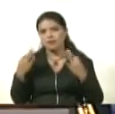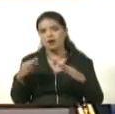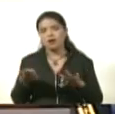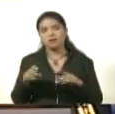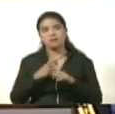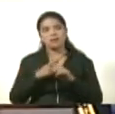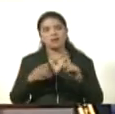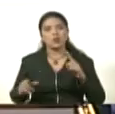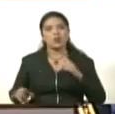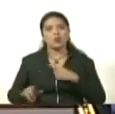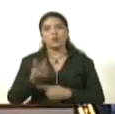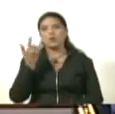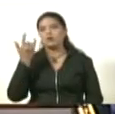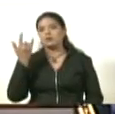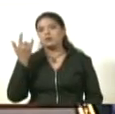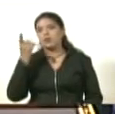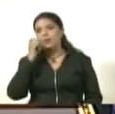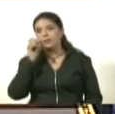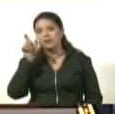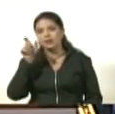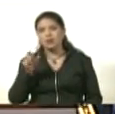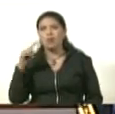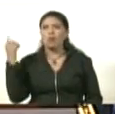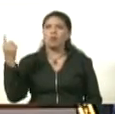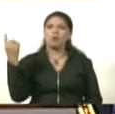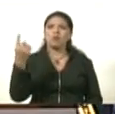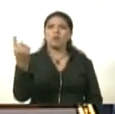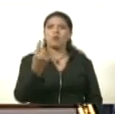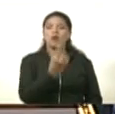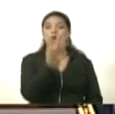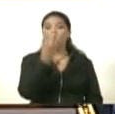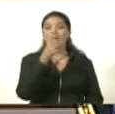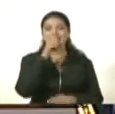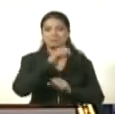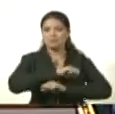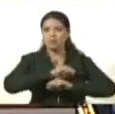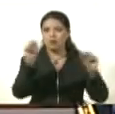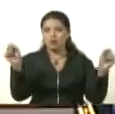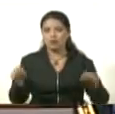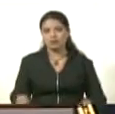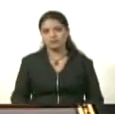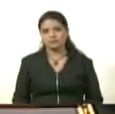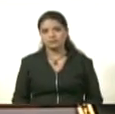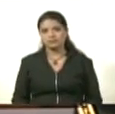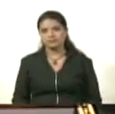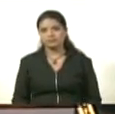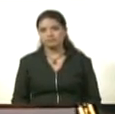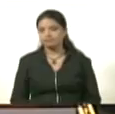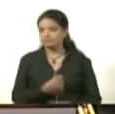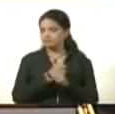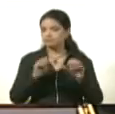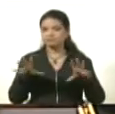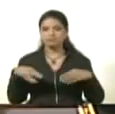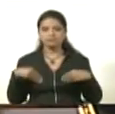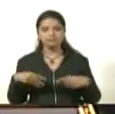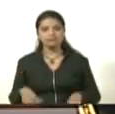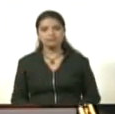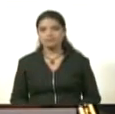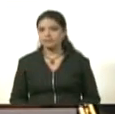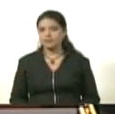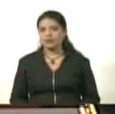repente pasa un señor en un helicóptero y tira cuatro granadas. Eso es inaceptable, eso